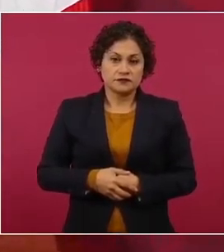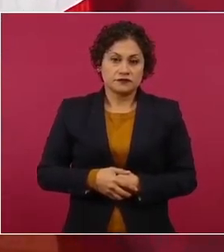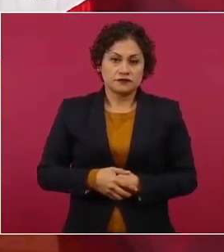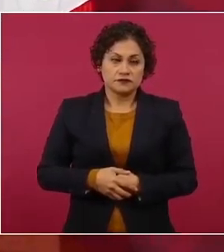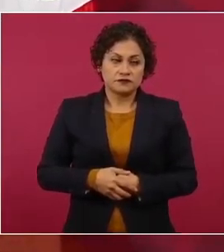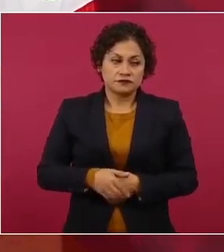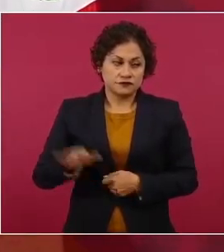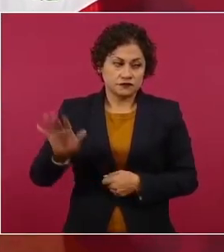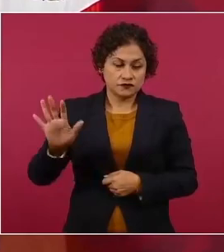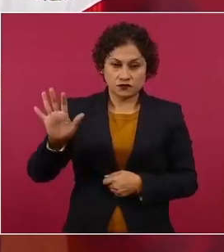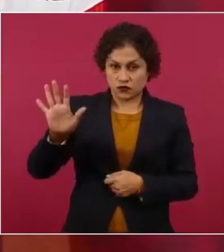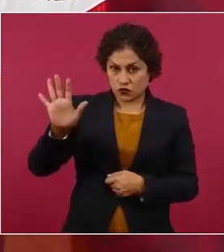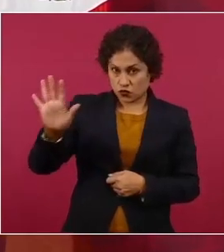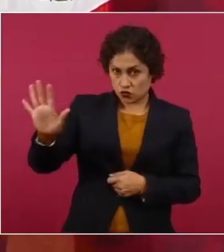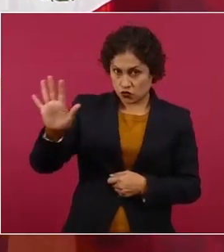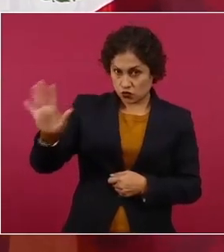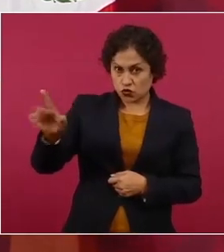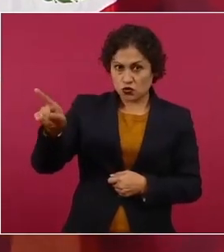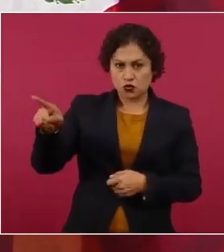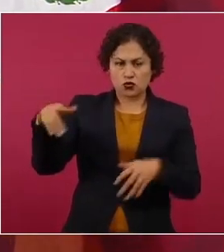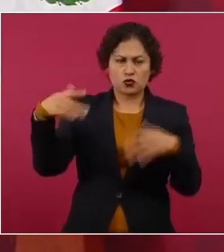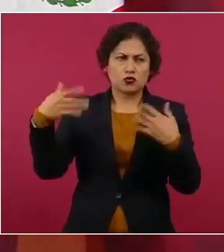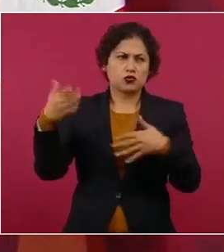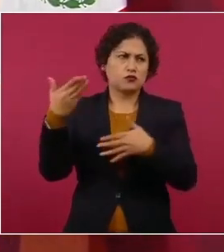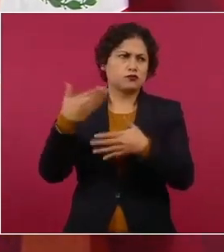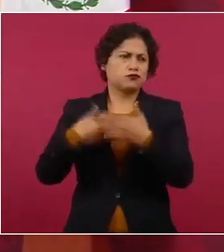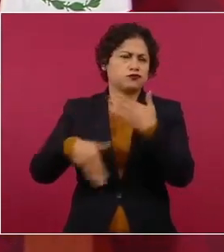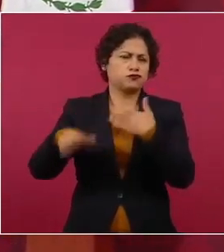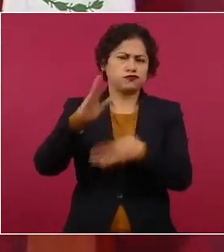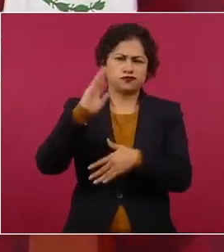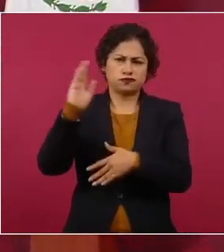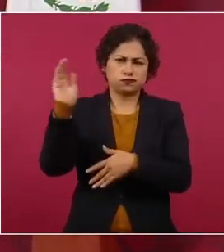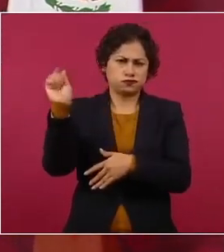pues muy importantes, de avanzada en todo.